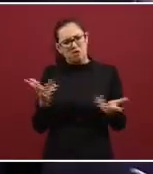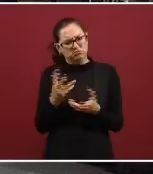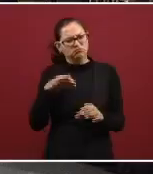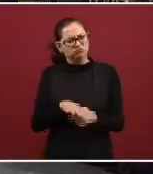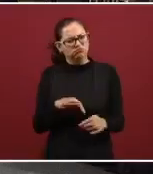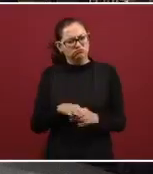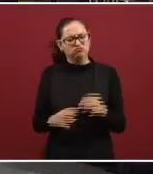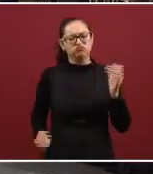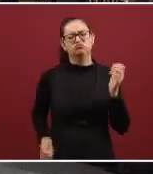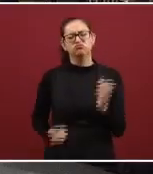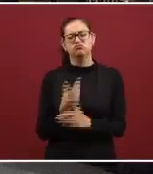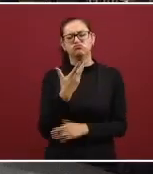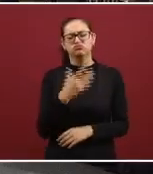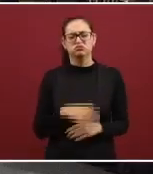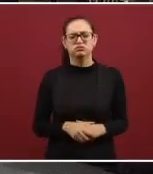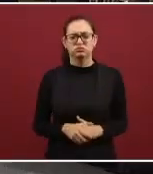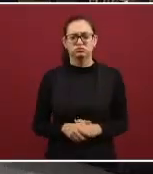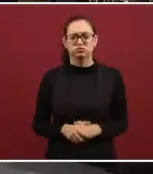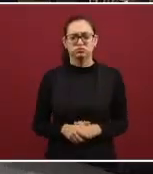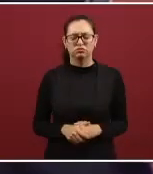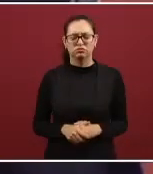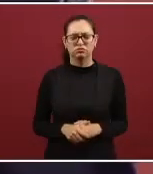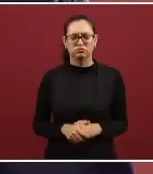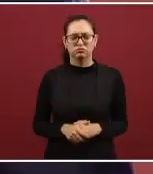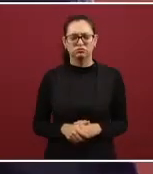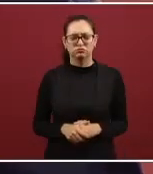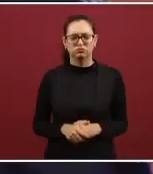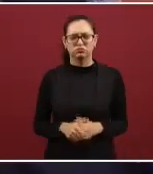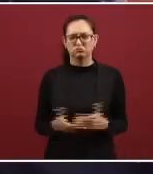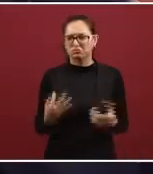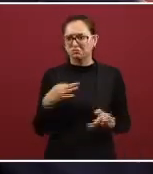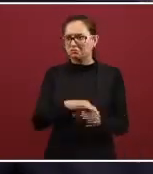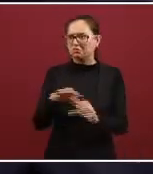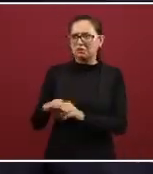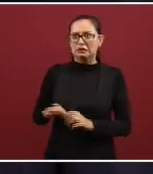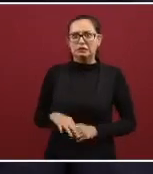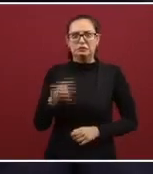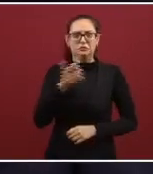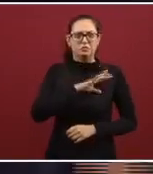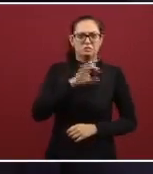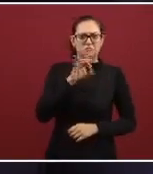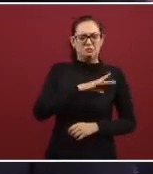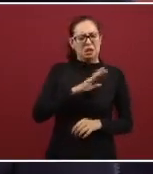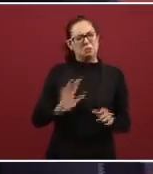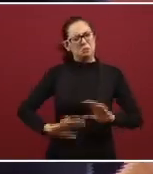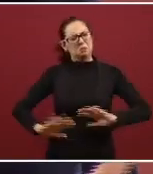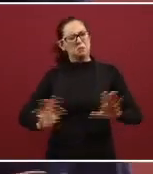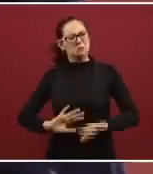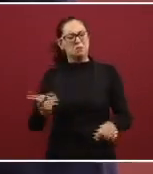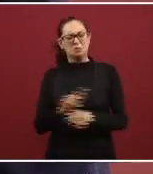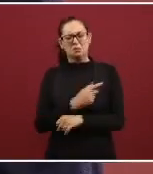elección. Y no hay que tenerle miedo a las elecciones. O sea,